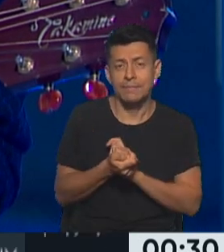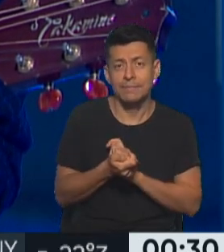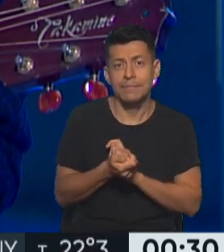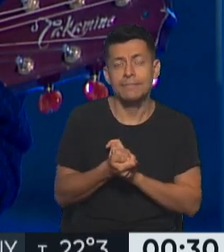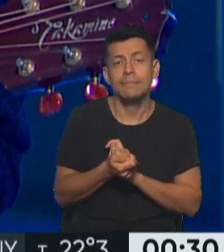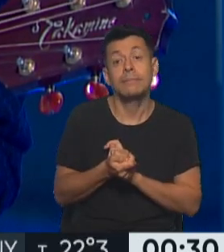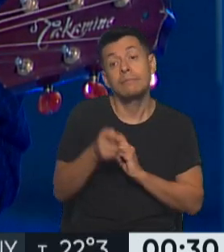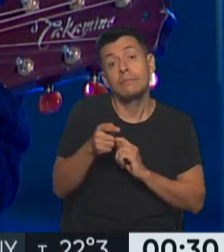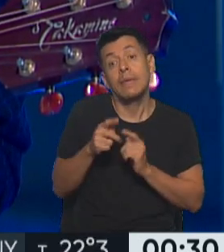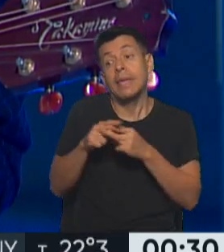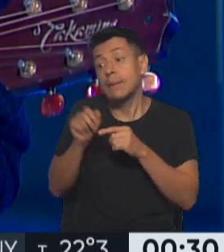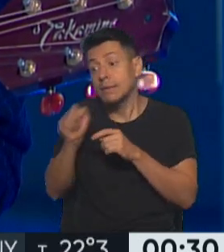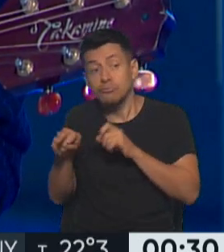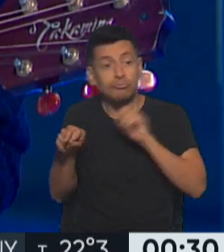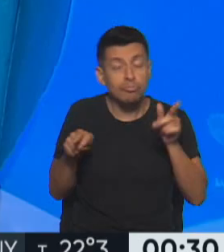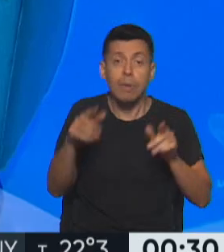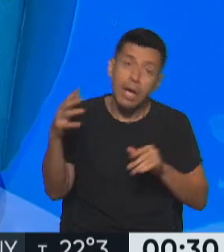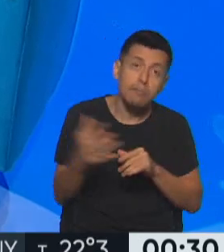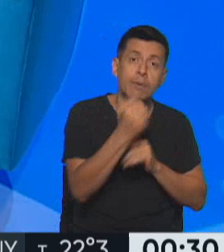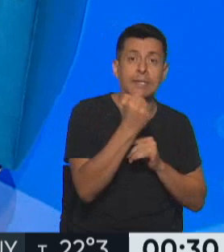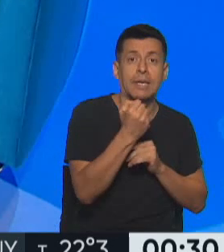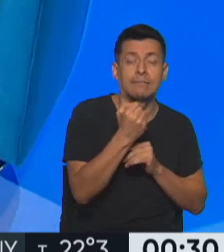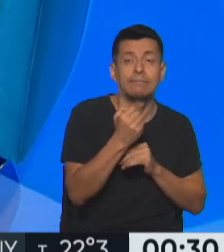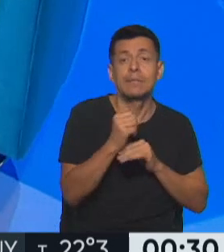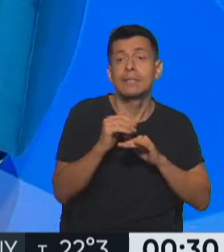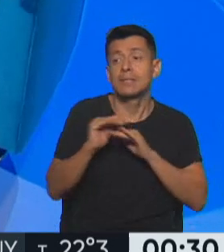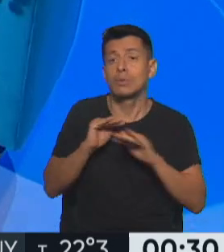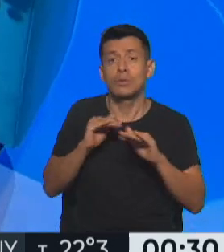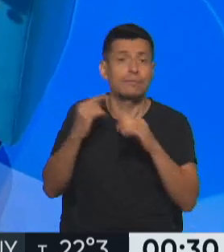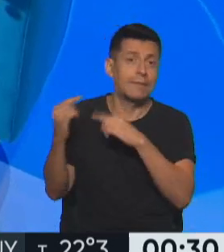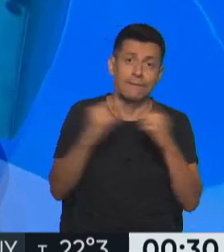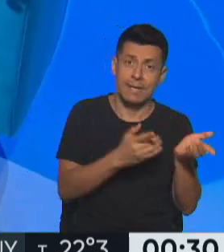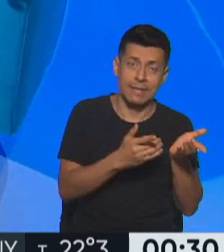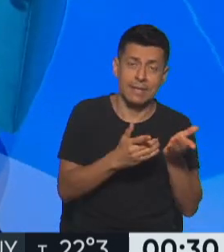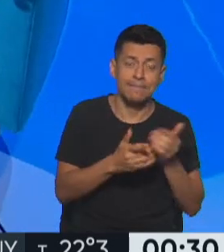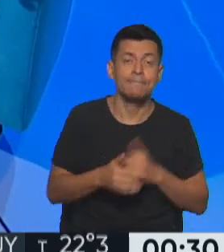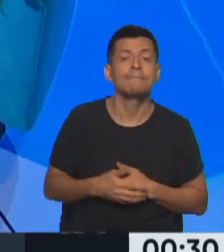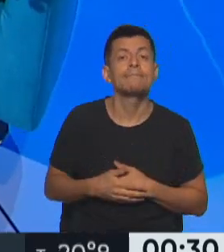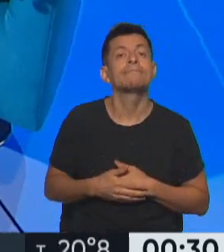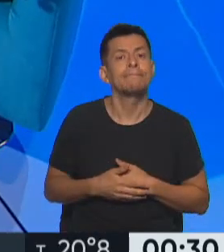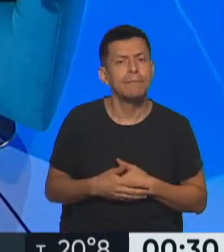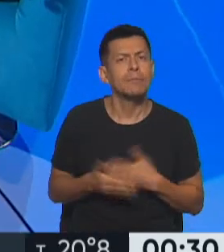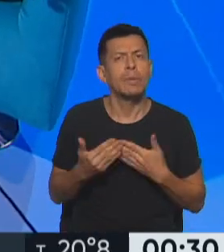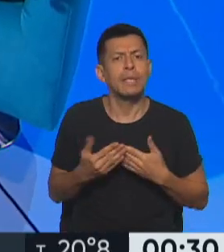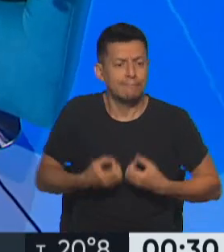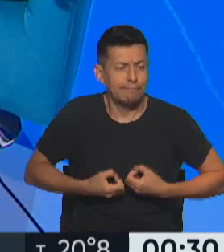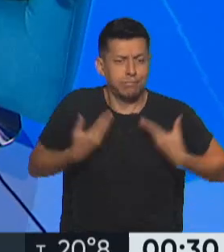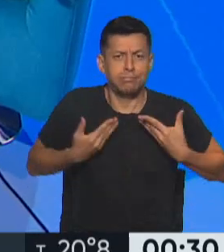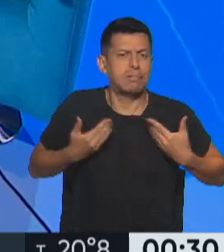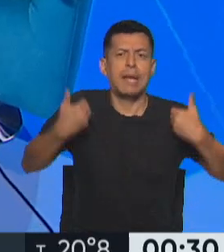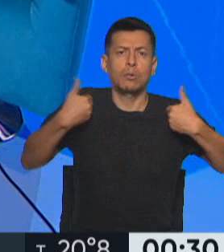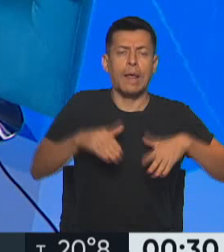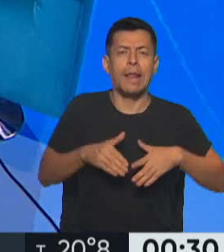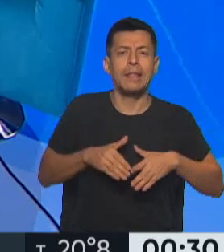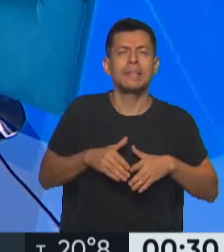y hay que aprovechar esas herramientas que son las que permiten ese aspecto espontáneo también. Por eso no me gusta